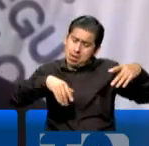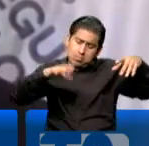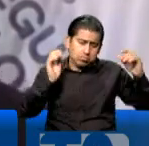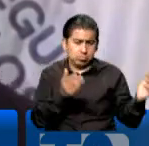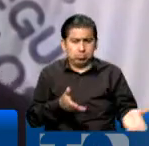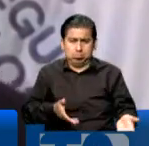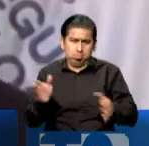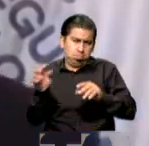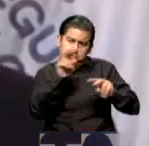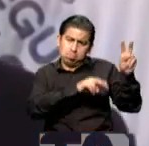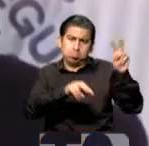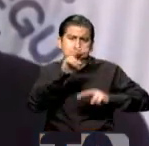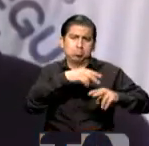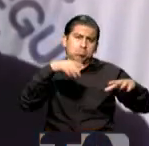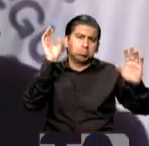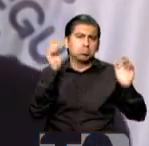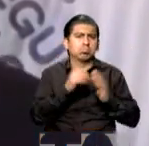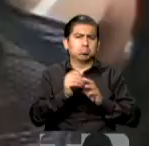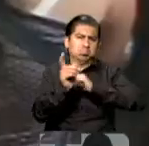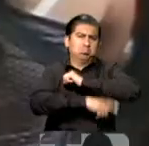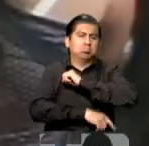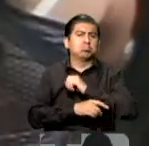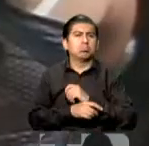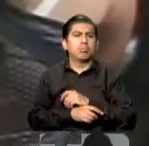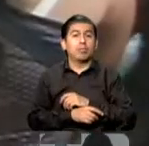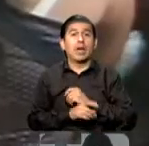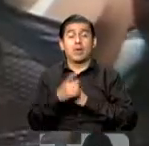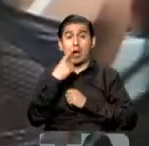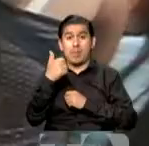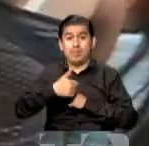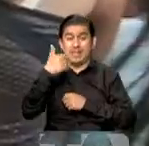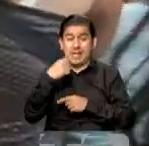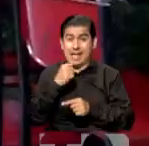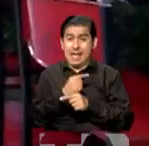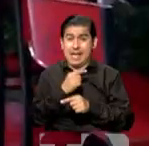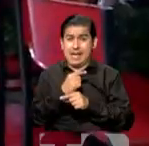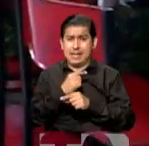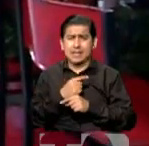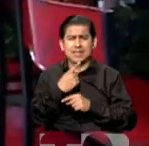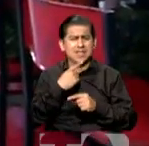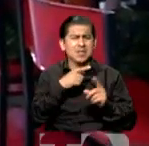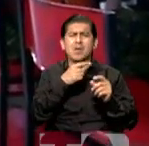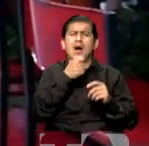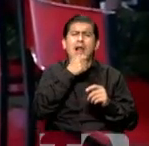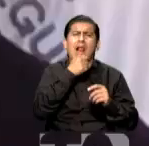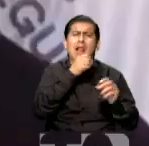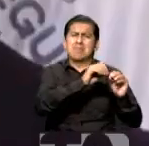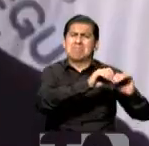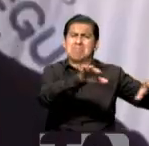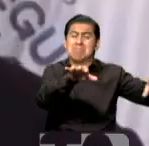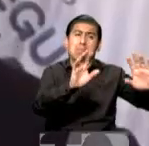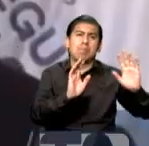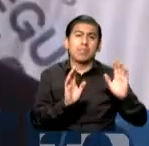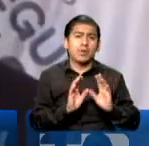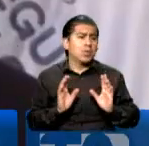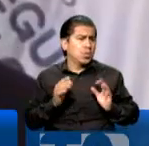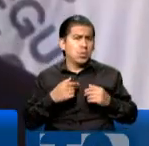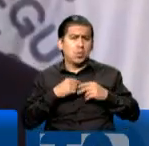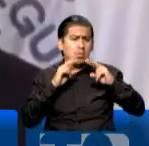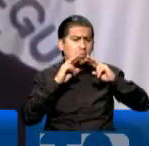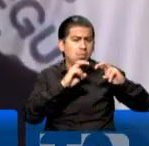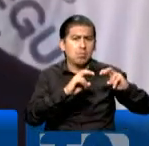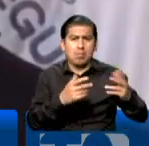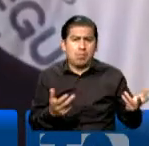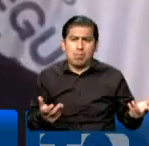investigación. Aunque el director ejecutivo de la entidad le resta validez al audio que forma parte de la denuncia. ¿Para qué voy a investigar algo que no